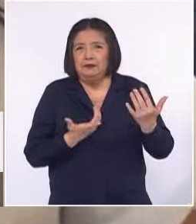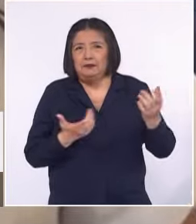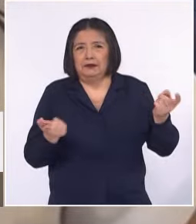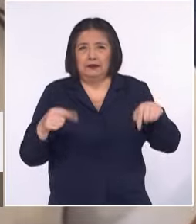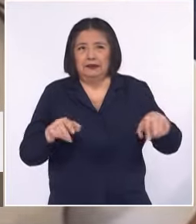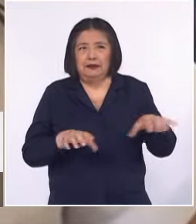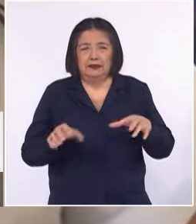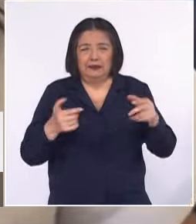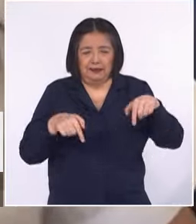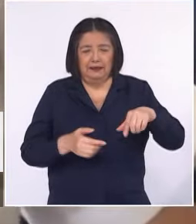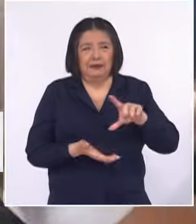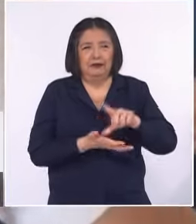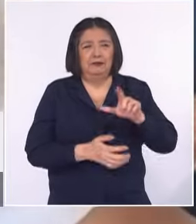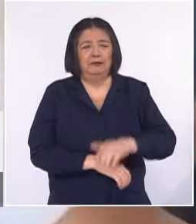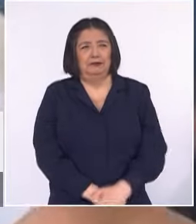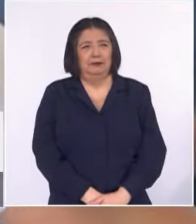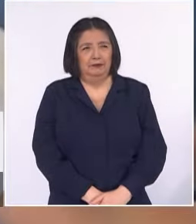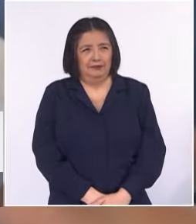acá? Cuéntanos.